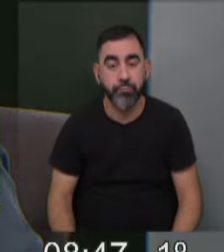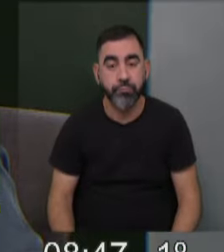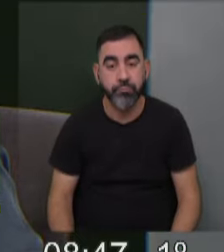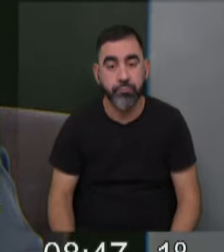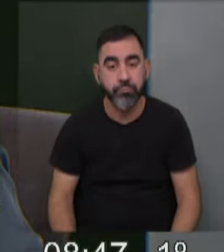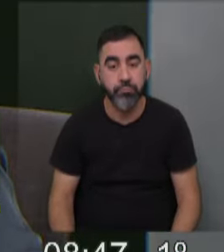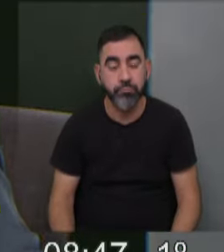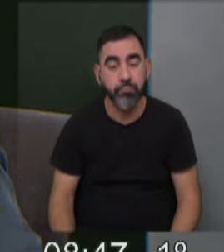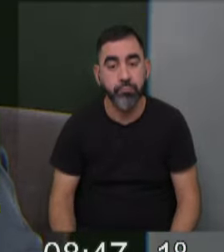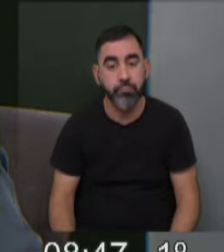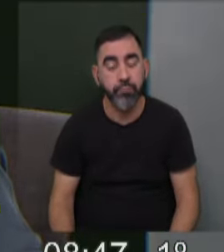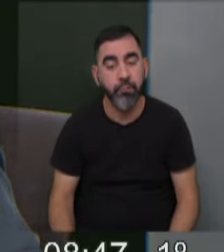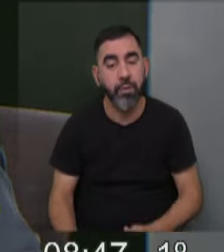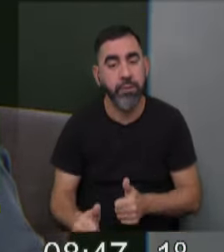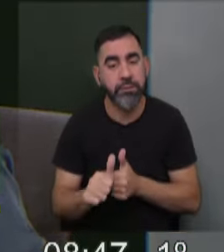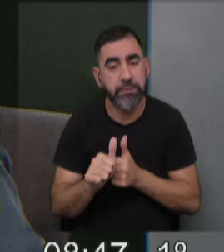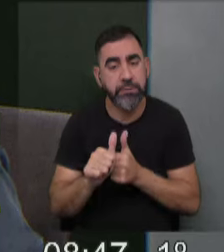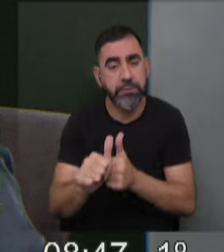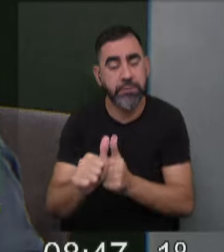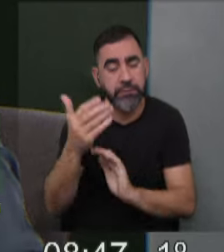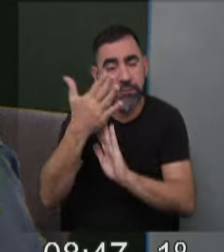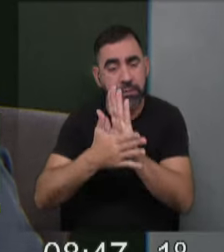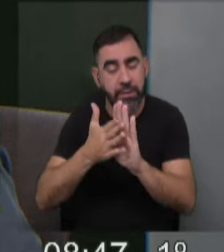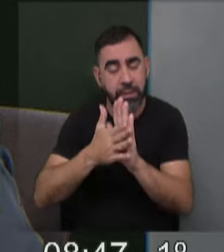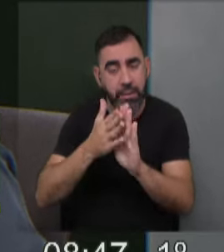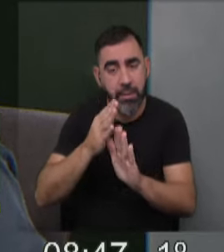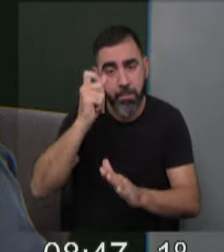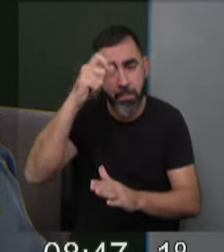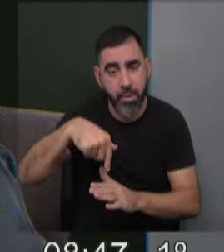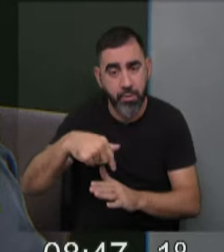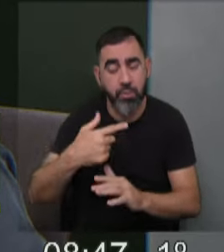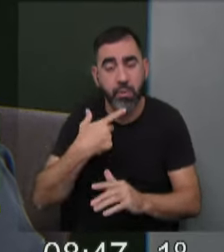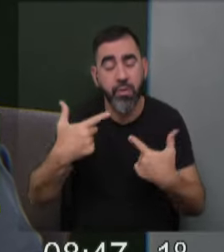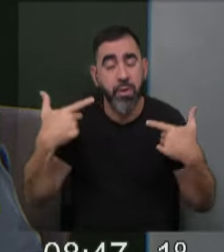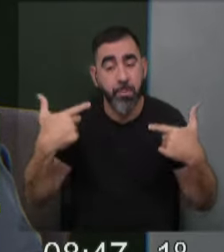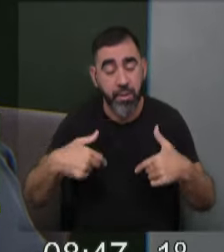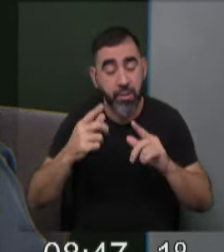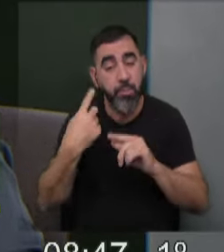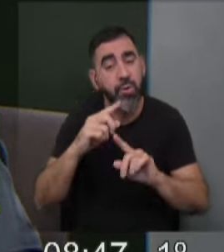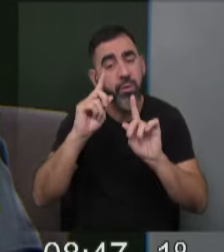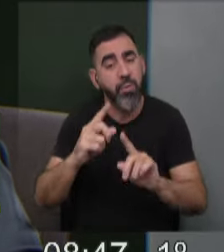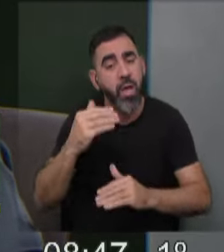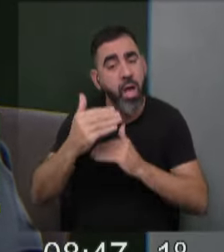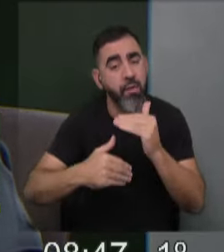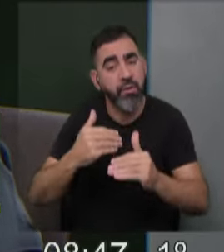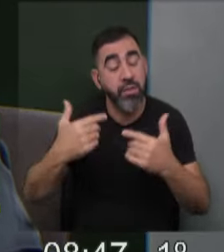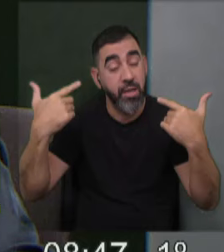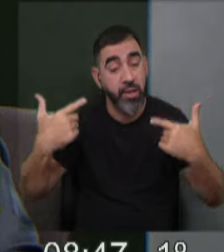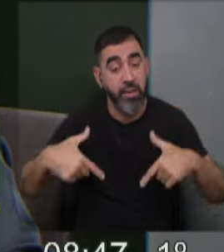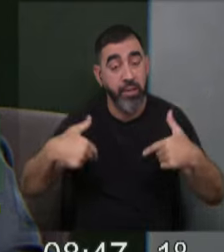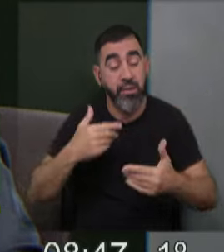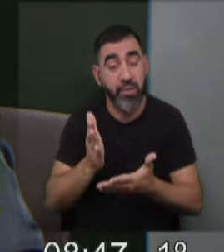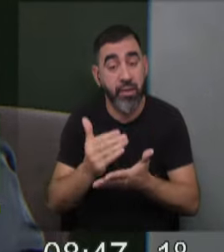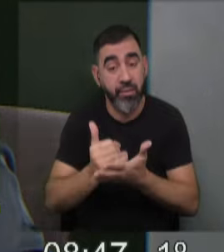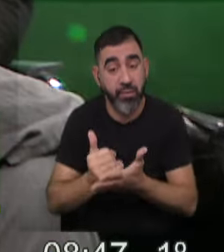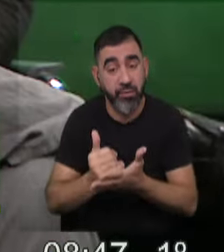presentaron el seguimiento de este plan nacional, el último informe que hicieron, hablaron de los ministerios, pero también están avanzando sobre intendencias.